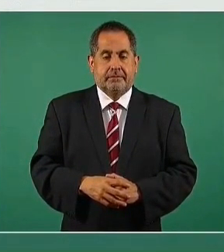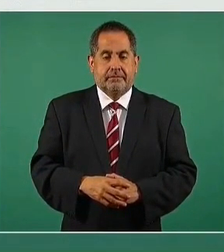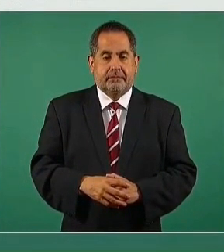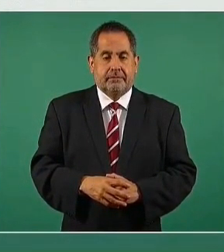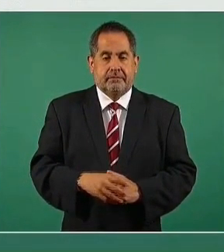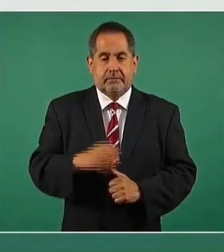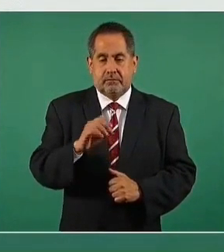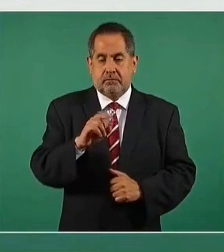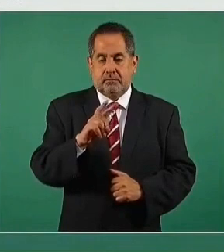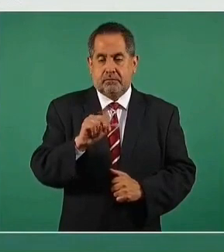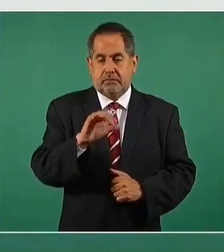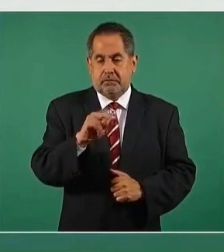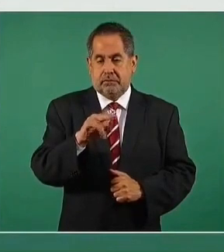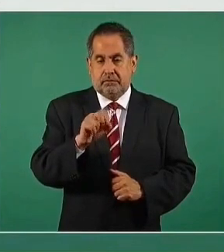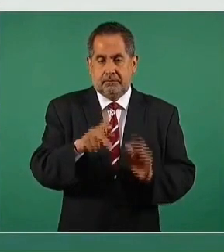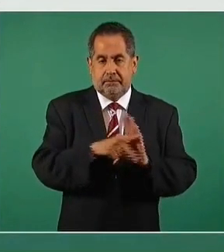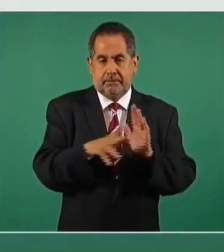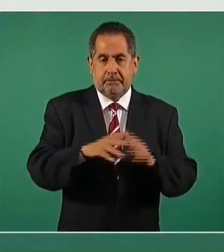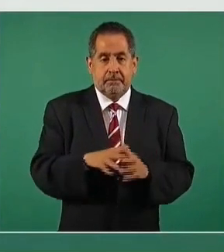Ovaciones,